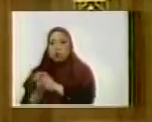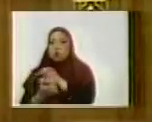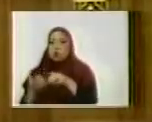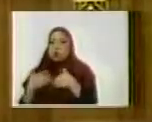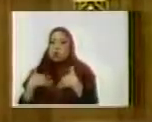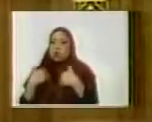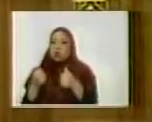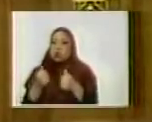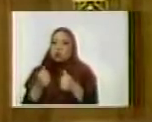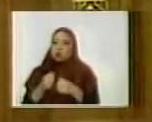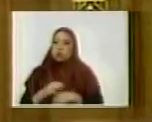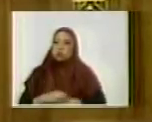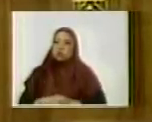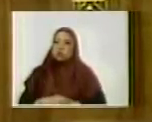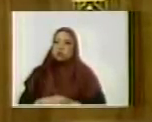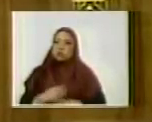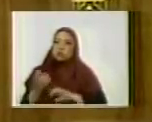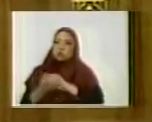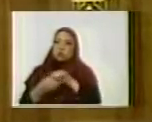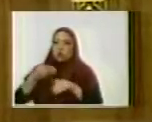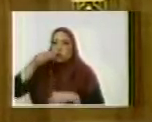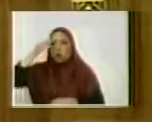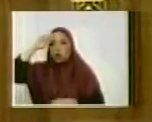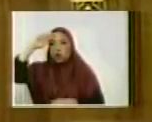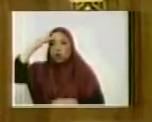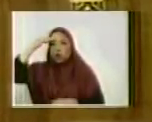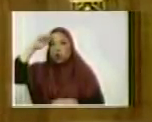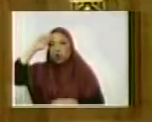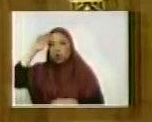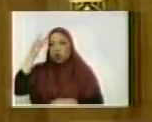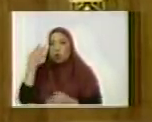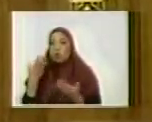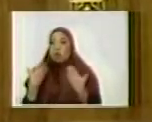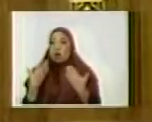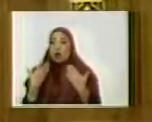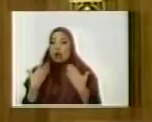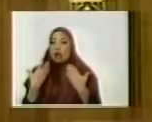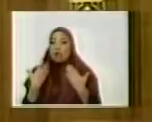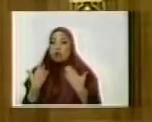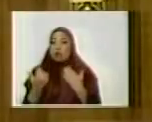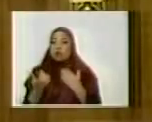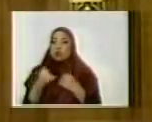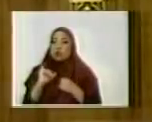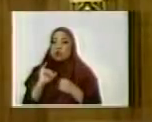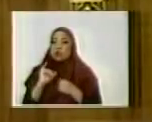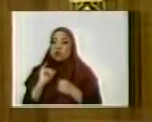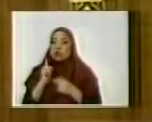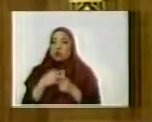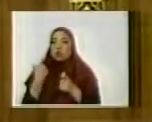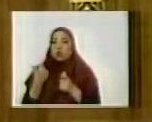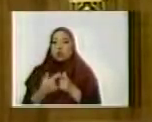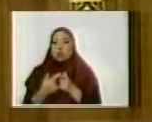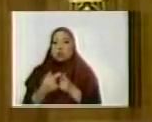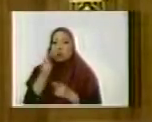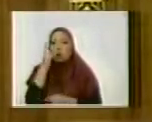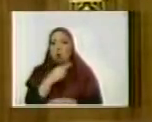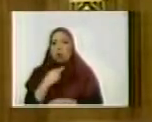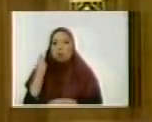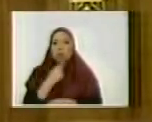él, que estaba en Cuba en terapia intensiva. Desde entonces estuvimos